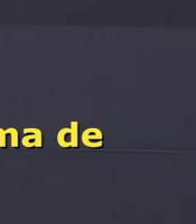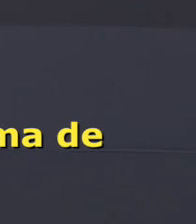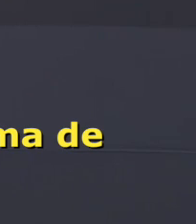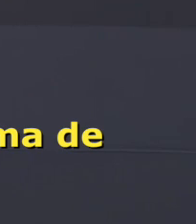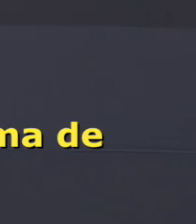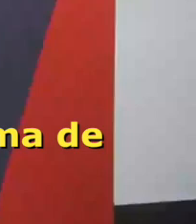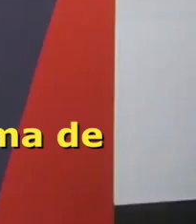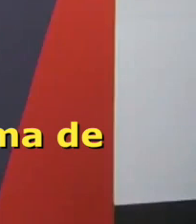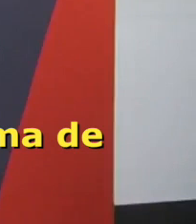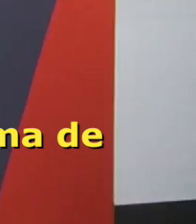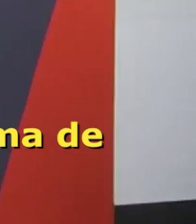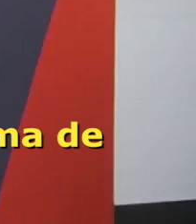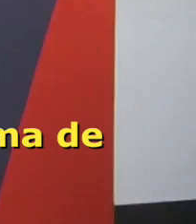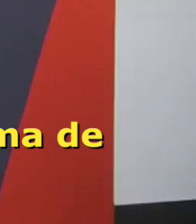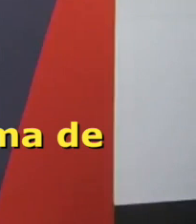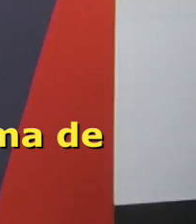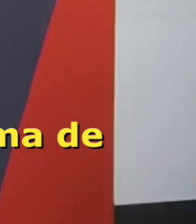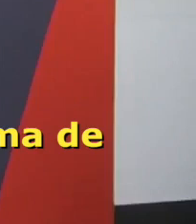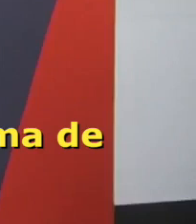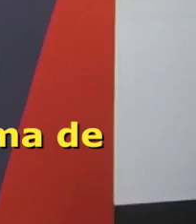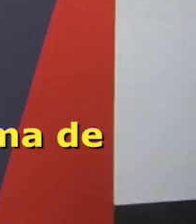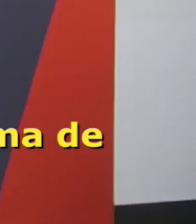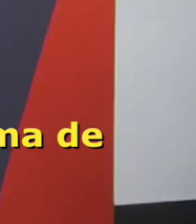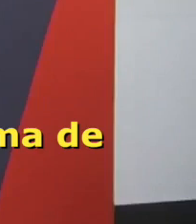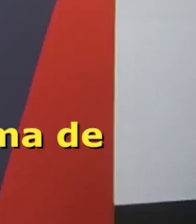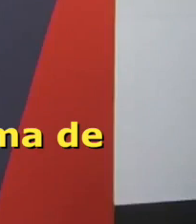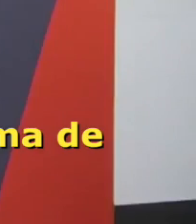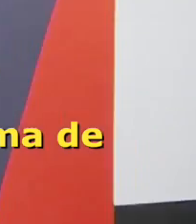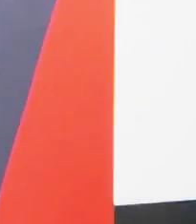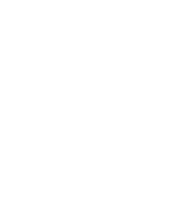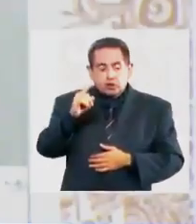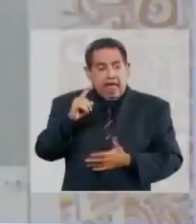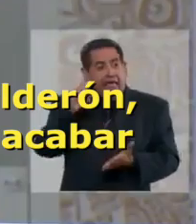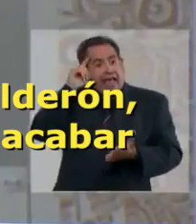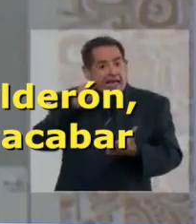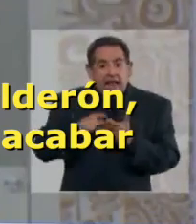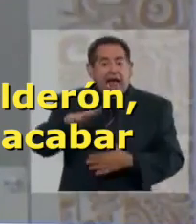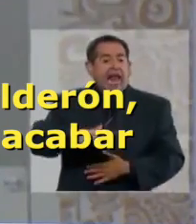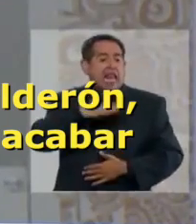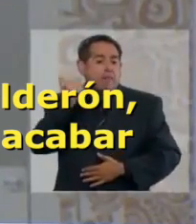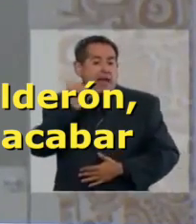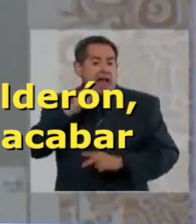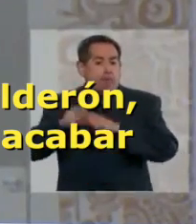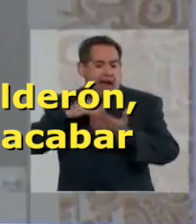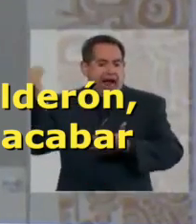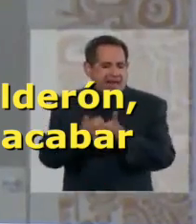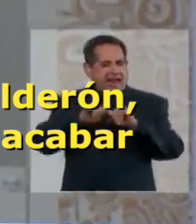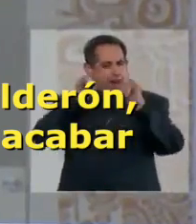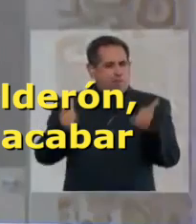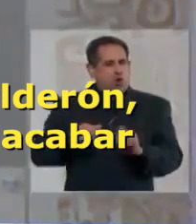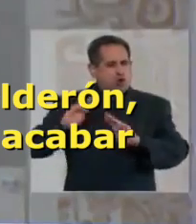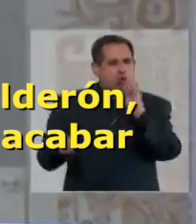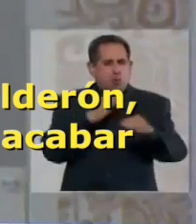en tres ocasiones a la opinión pública con el tema de los recursos para los damnificados. El candidato independiente Jaime